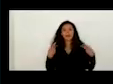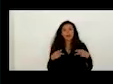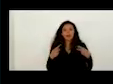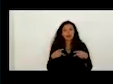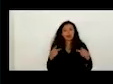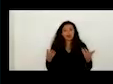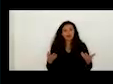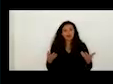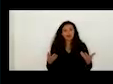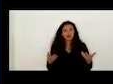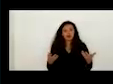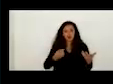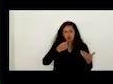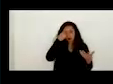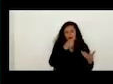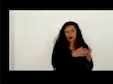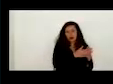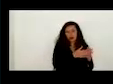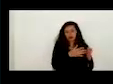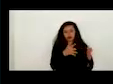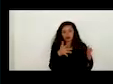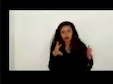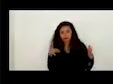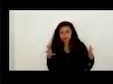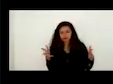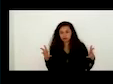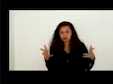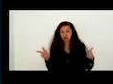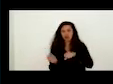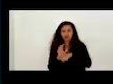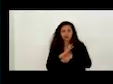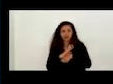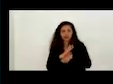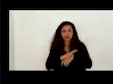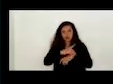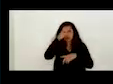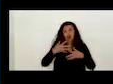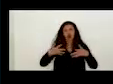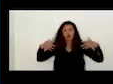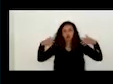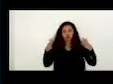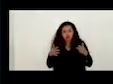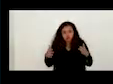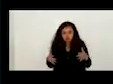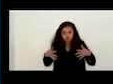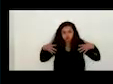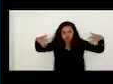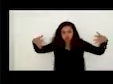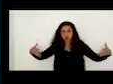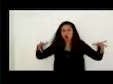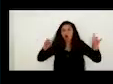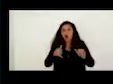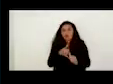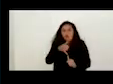a un estado como ha sido esta parte de la pandemia, en el caso de sobrepeso, obesidad, bajo peso,